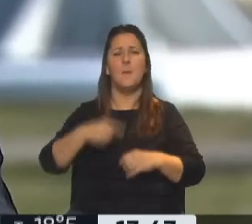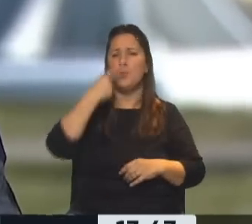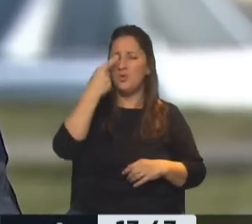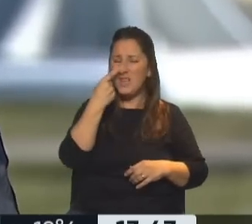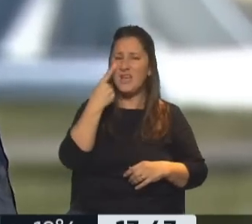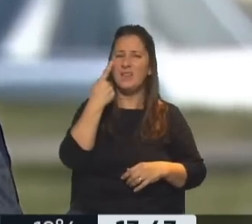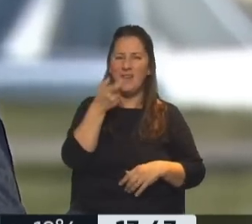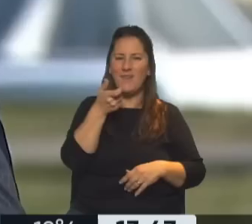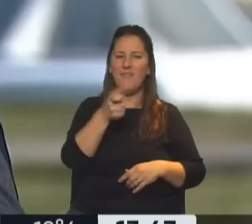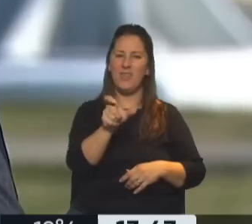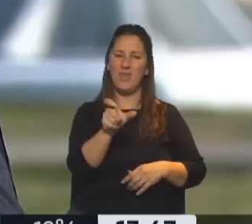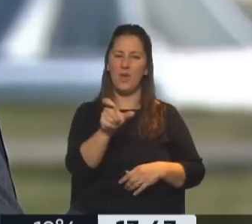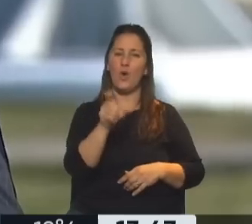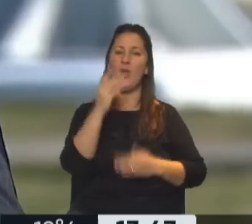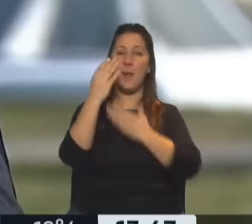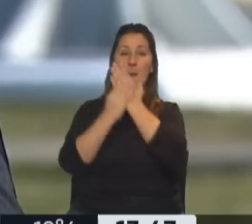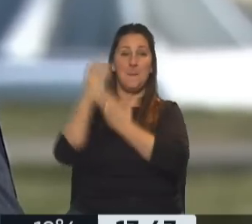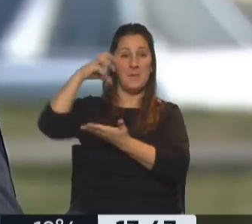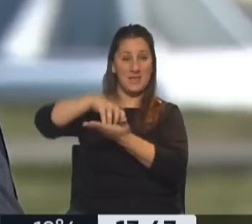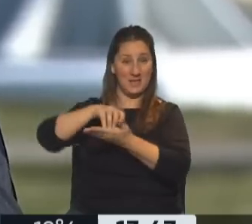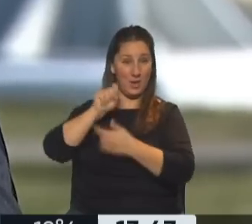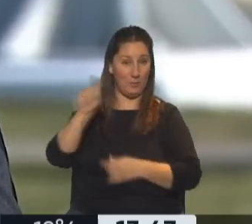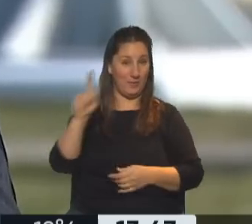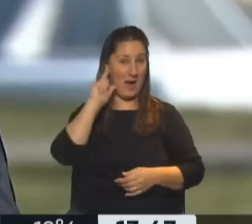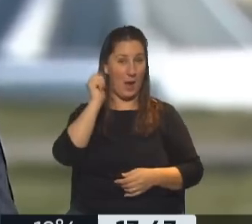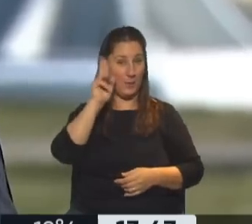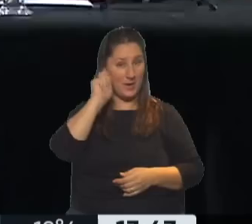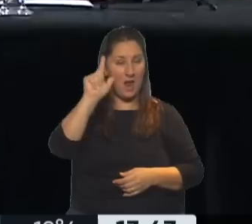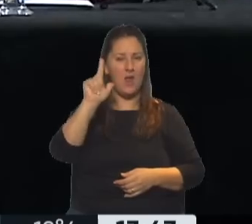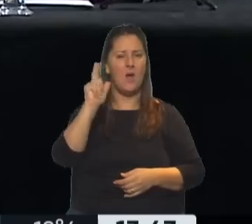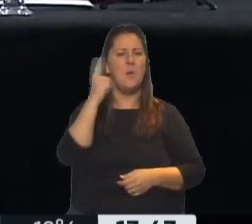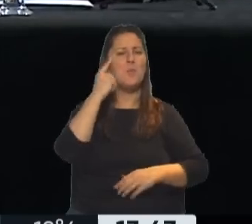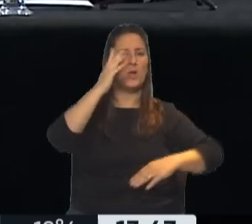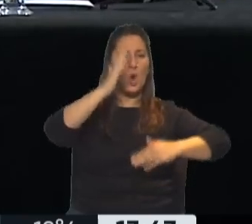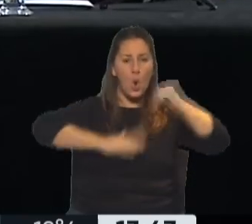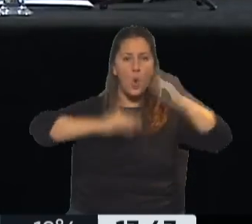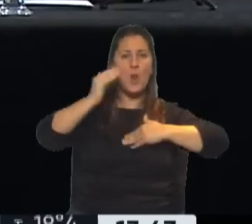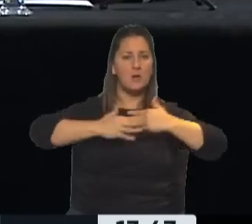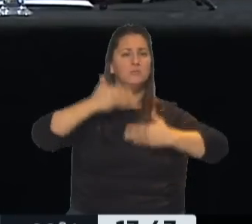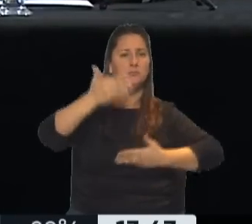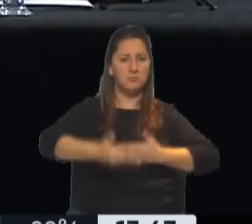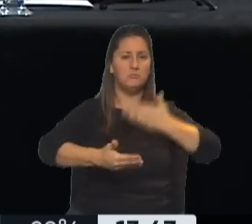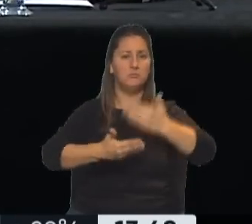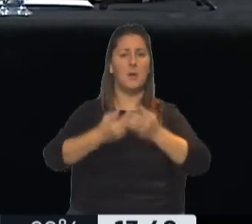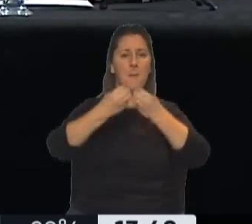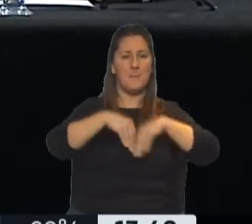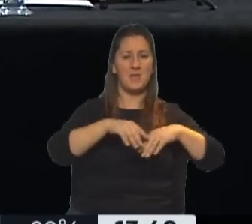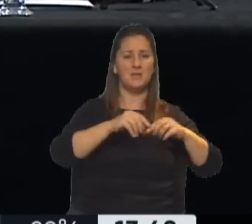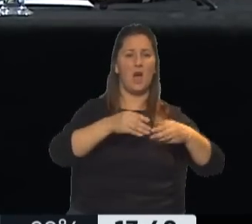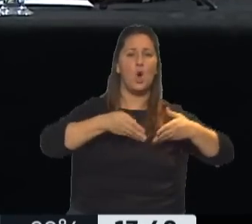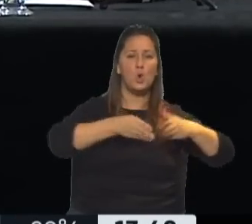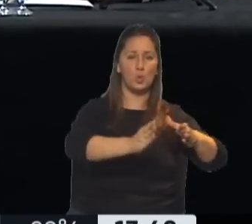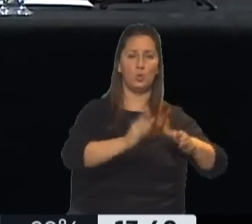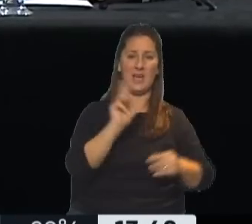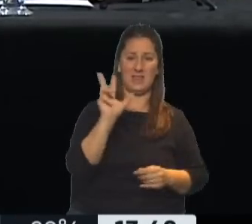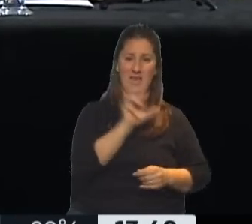interesante ver el video del Ministerio de Gabriel, porque son obras que van desde una ruta, esa ruta